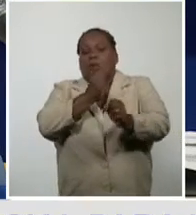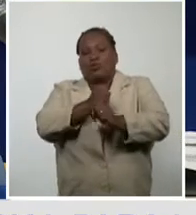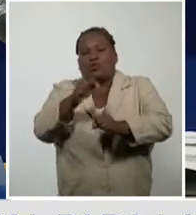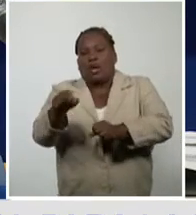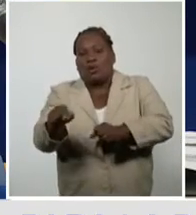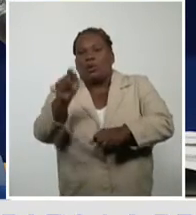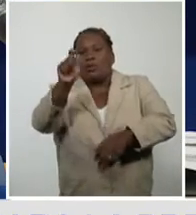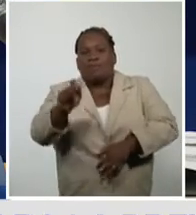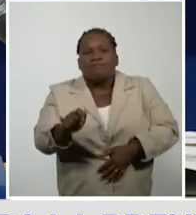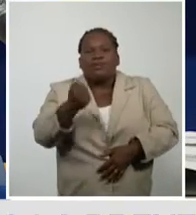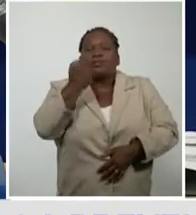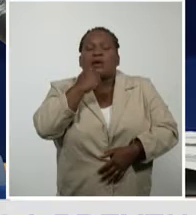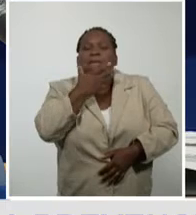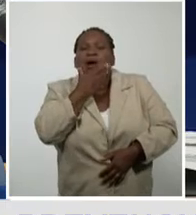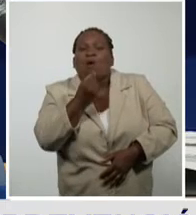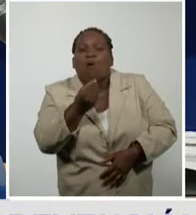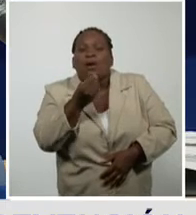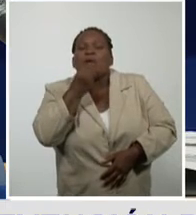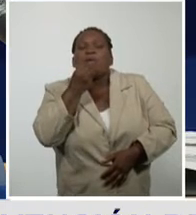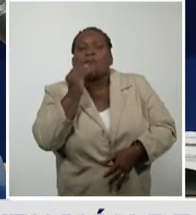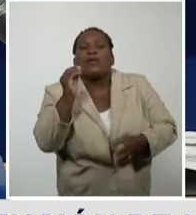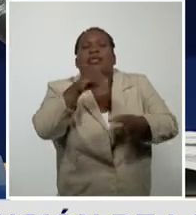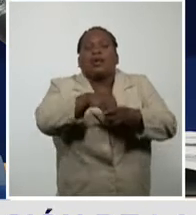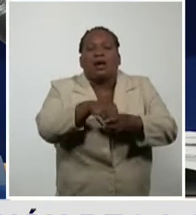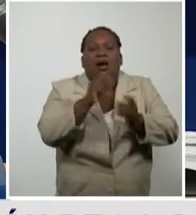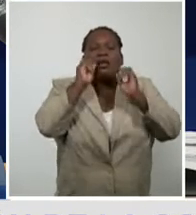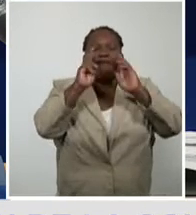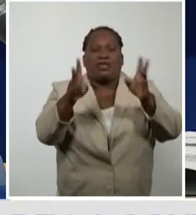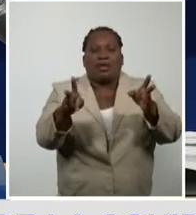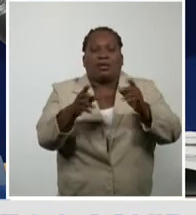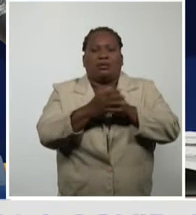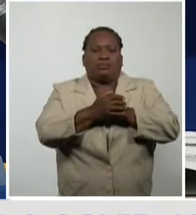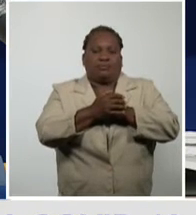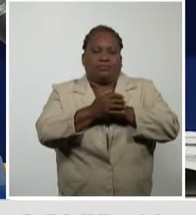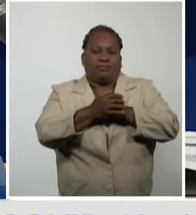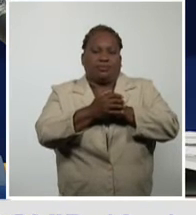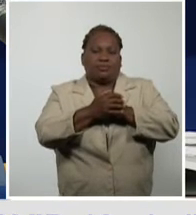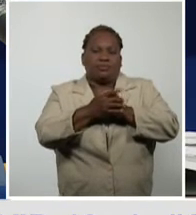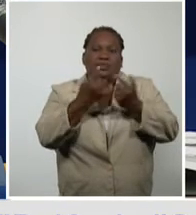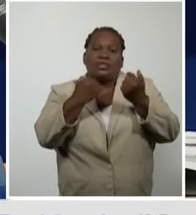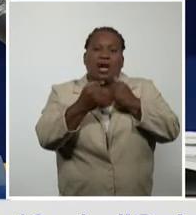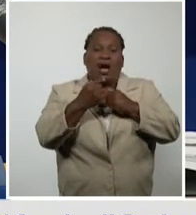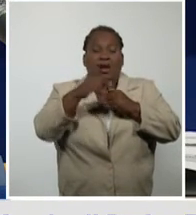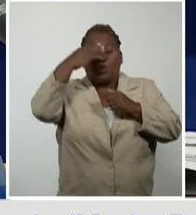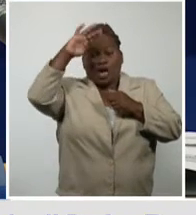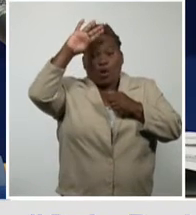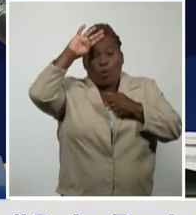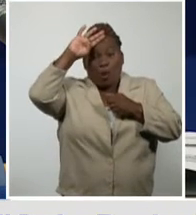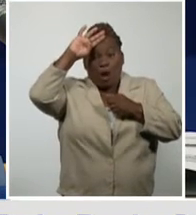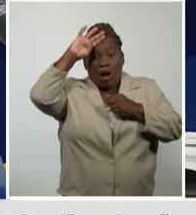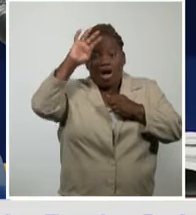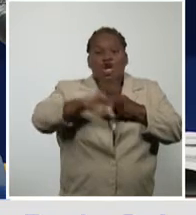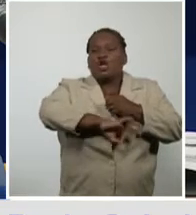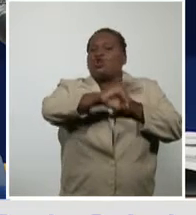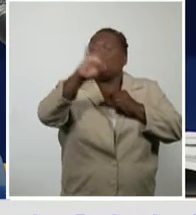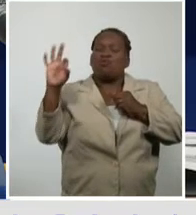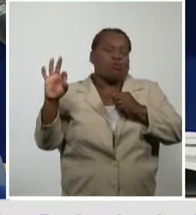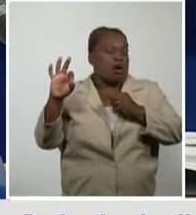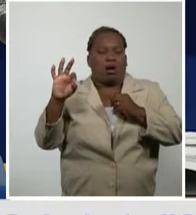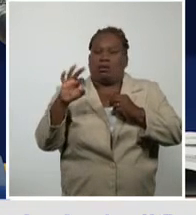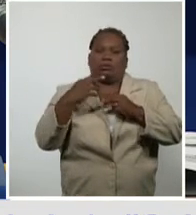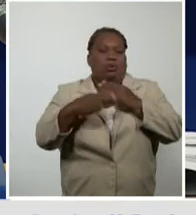más jóvenes, se pueden incorporar a la vida. Una cosa de esta que en Cuba nunca llegarían,